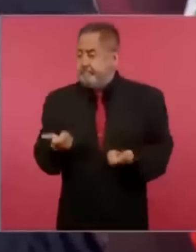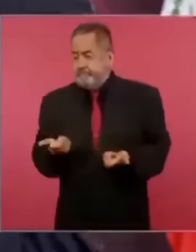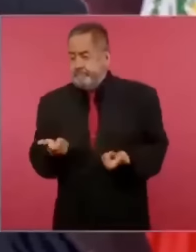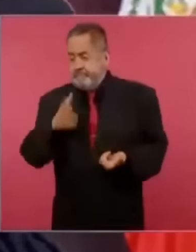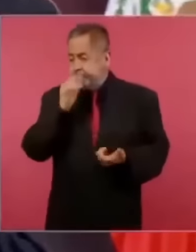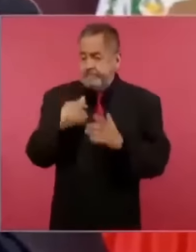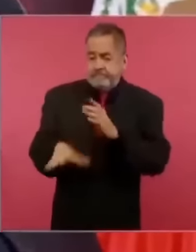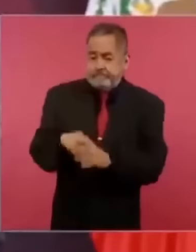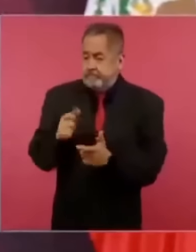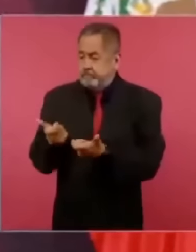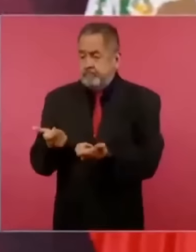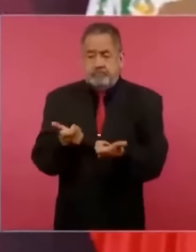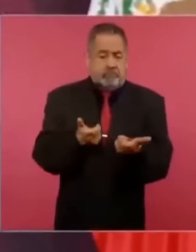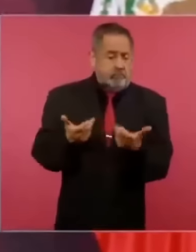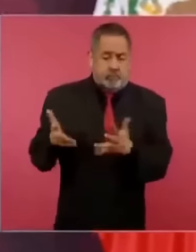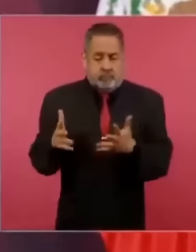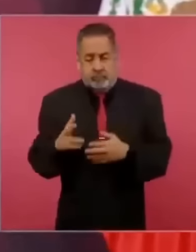el